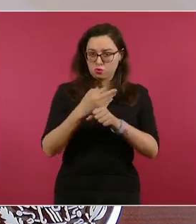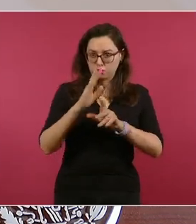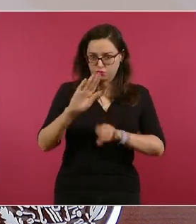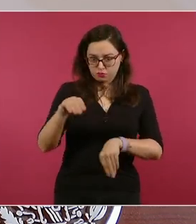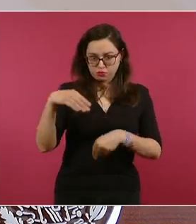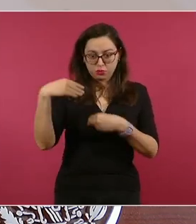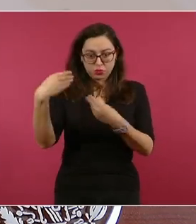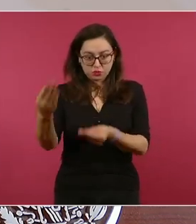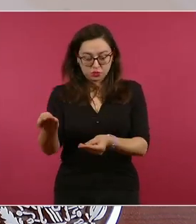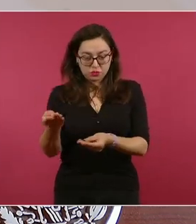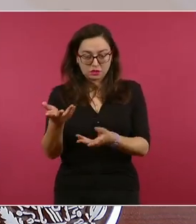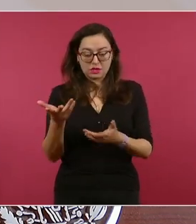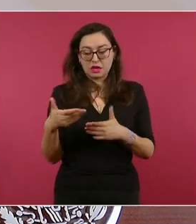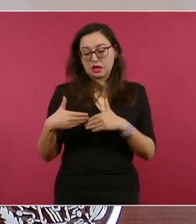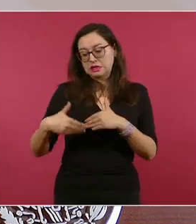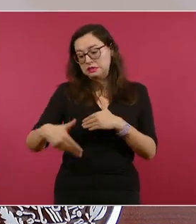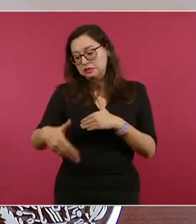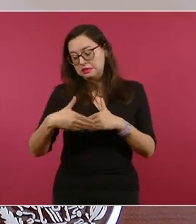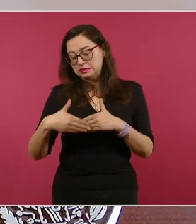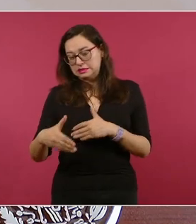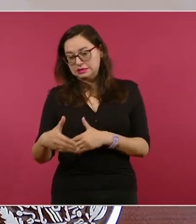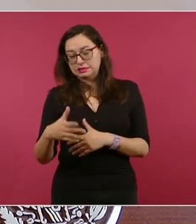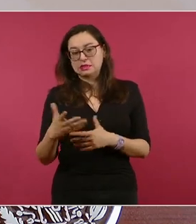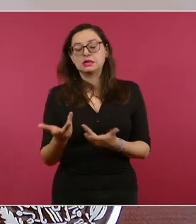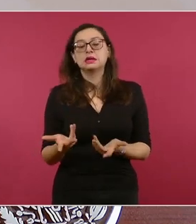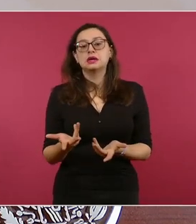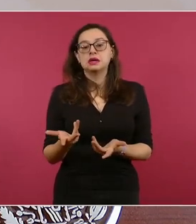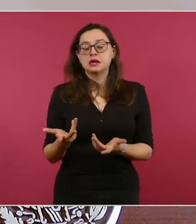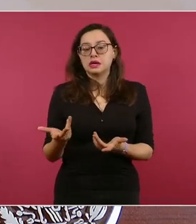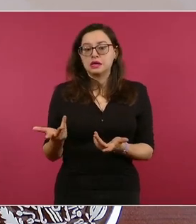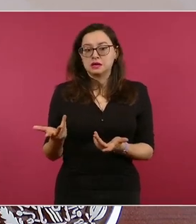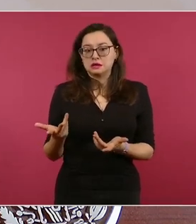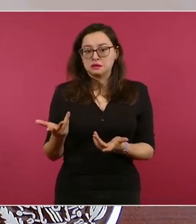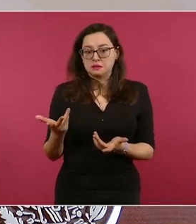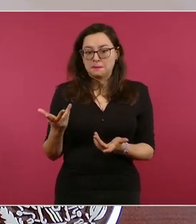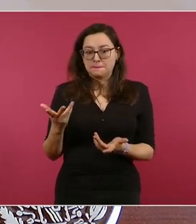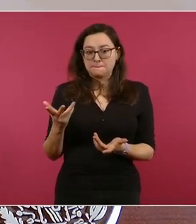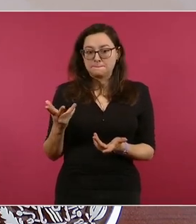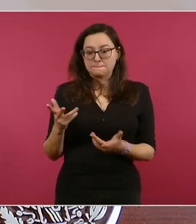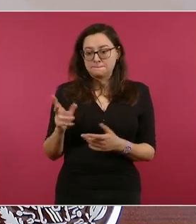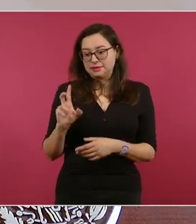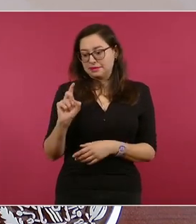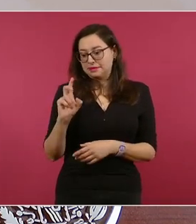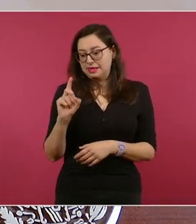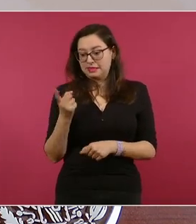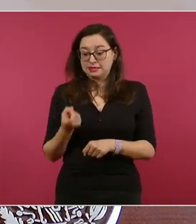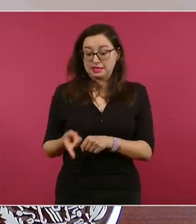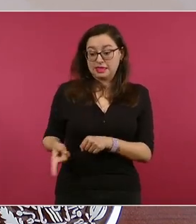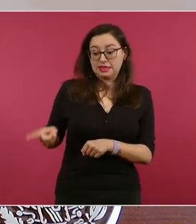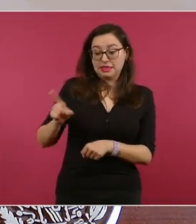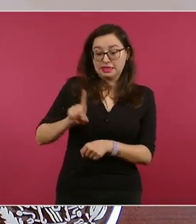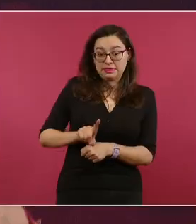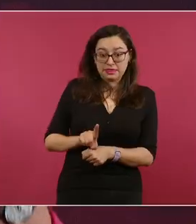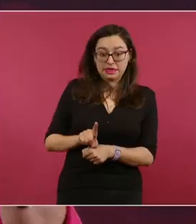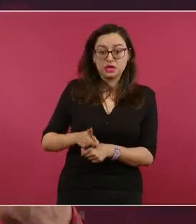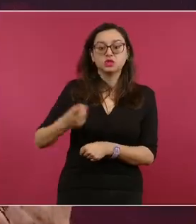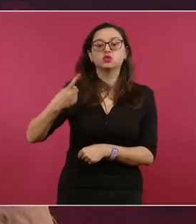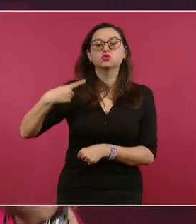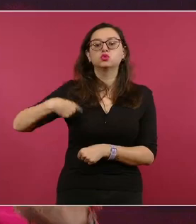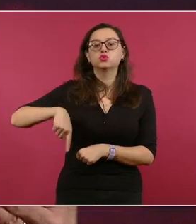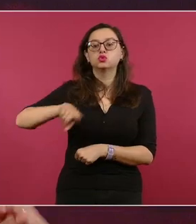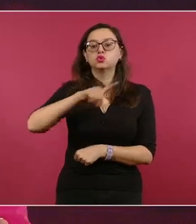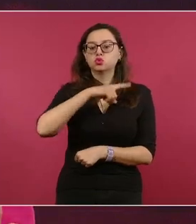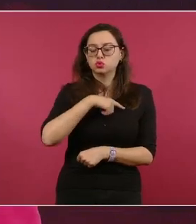efectivamente cuando se rompen relaciones diplomáticas, lógicamente las acreditaciones son parte de este proceso. Pero nosotros les estamos